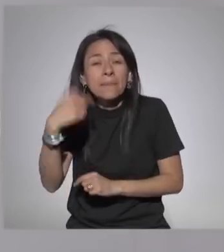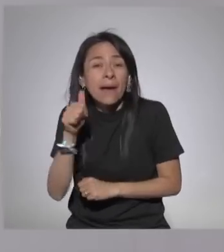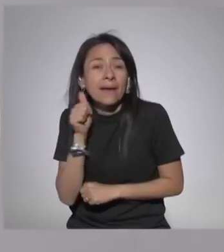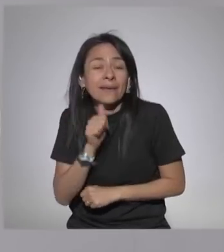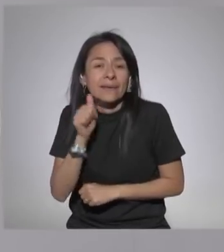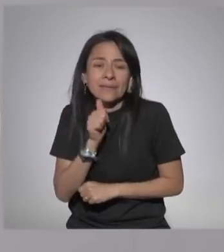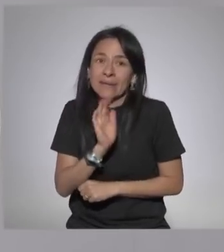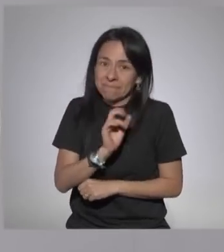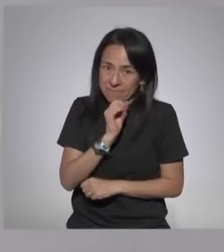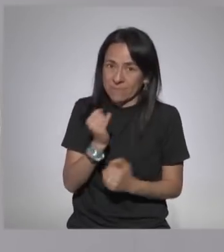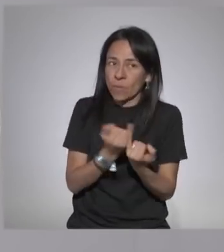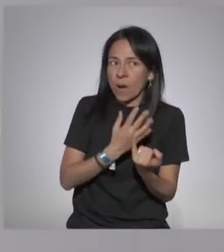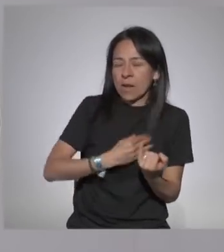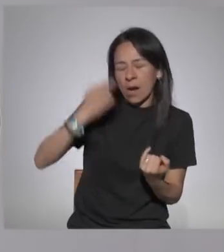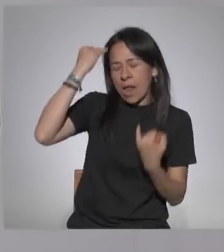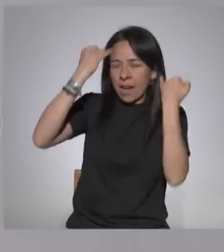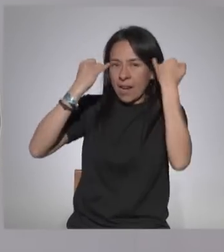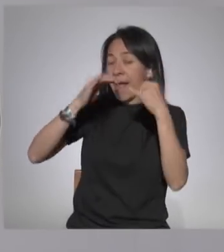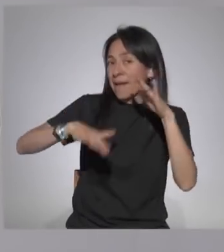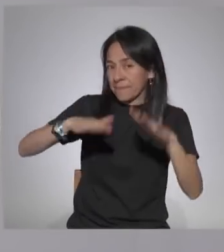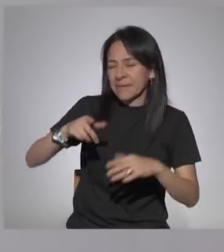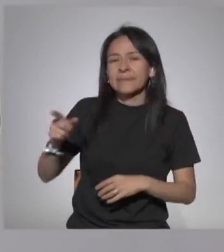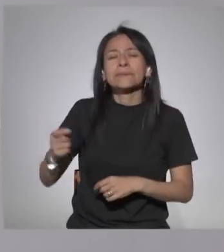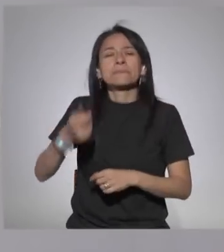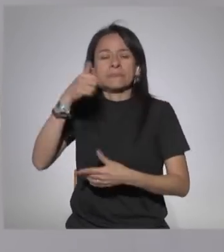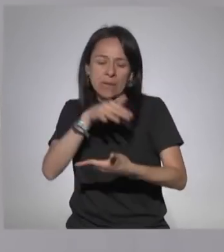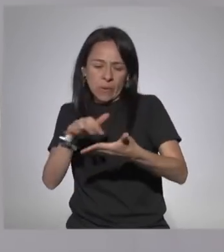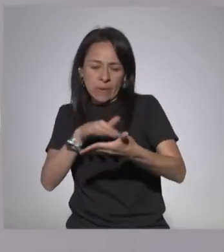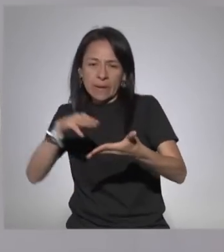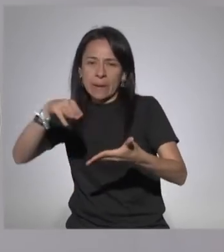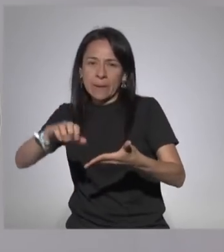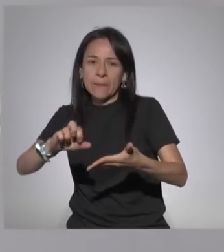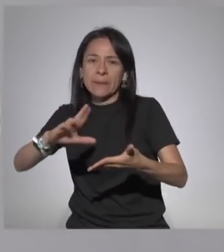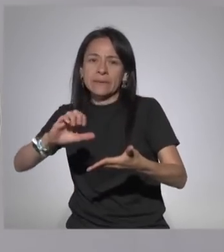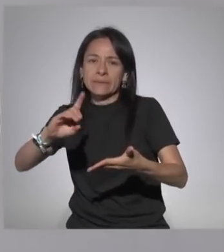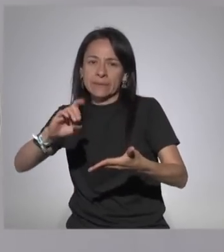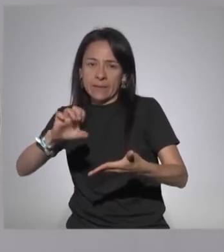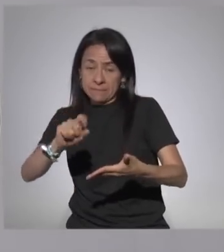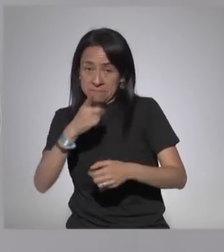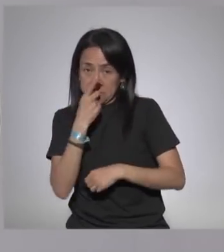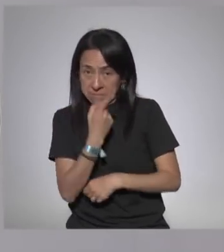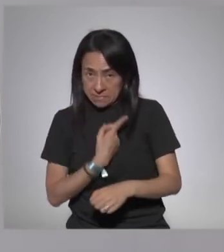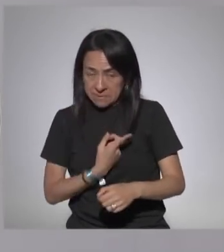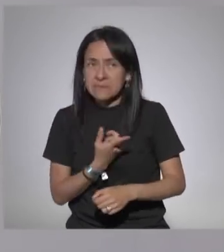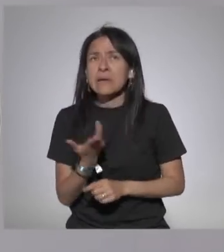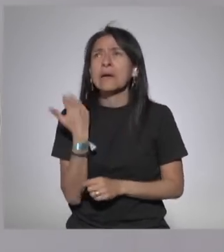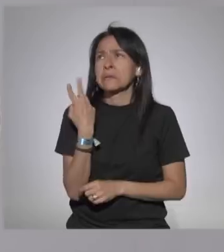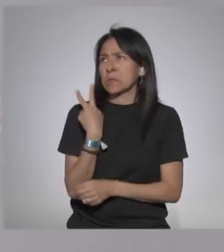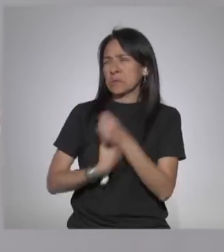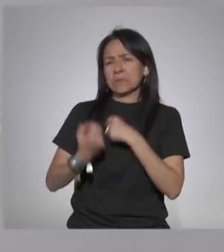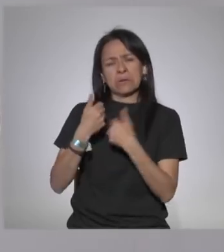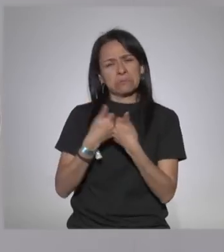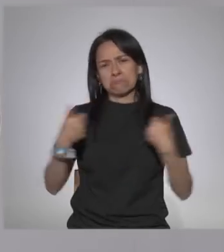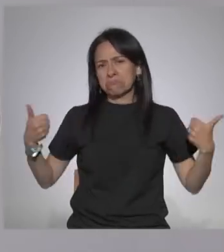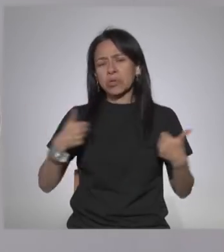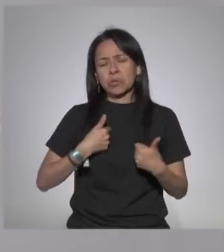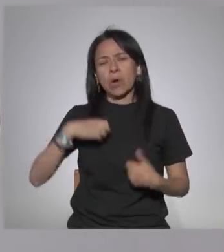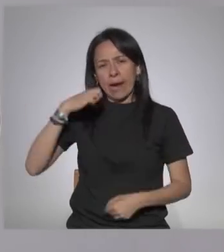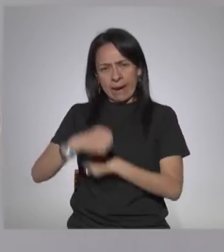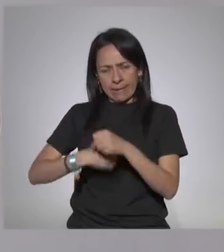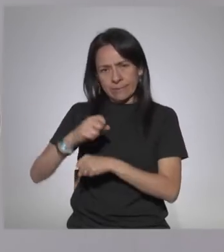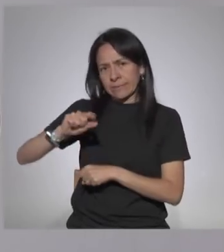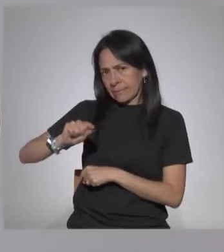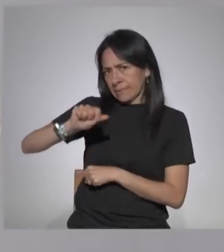Les voy a leer primero la de Mercedes. Y ella nos dice, me separé hace 2 años, tengo 76 años y estoy